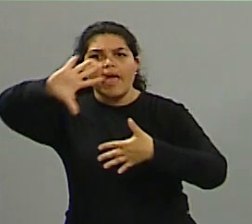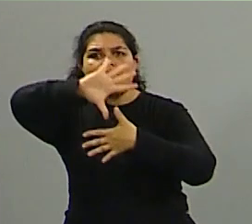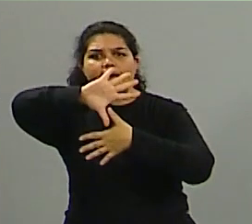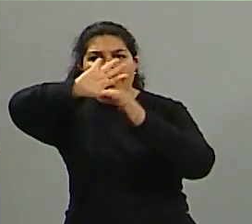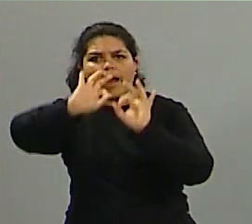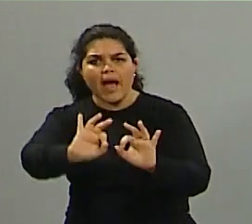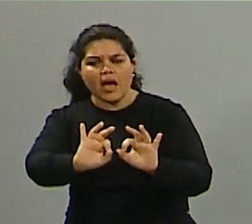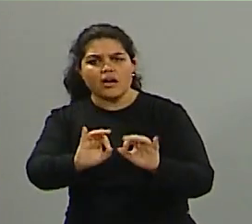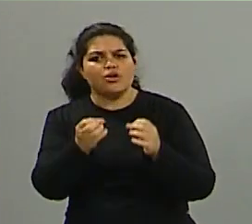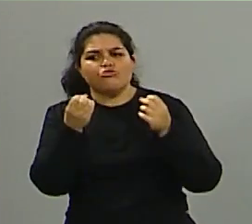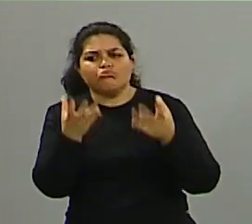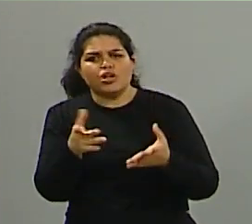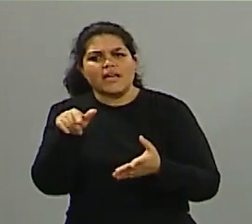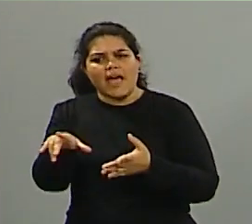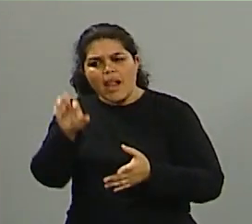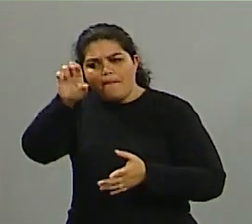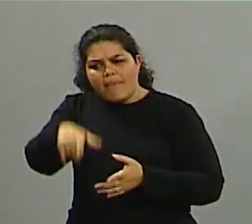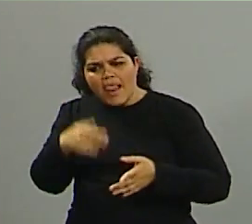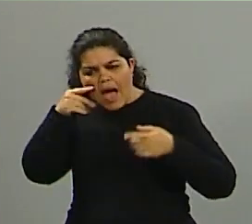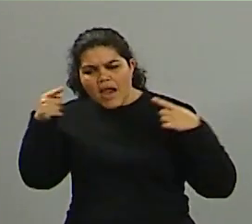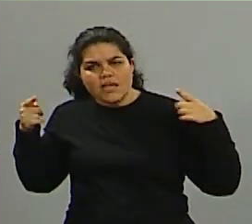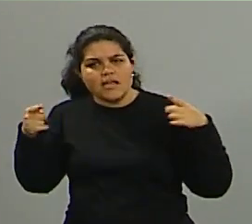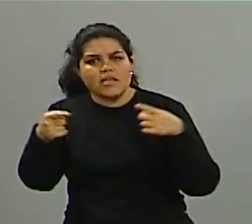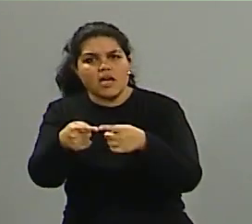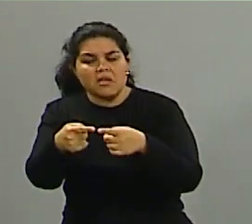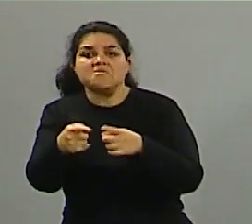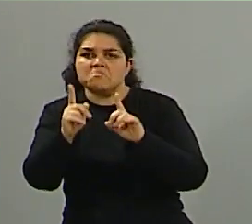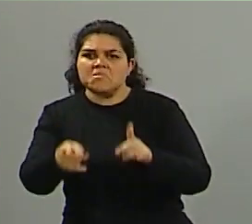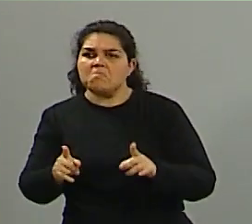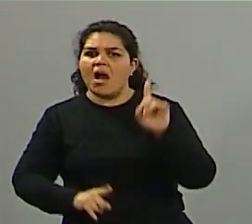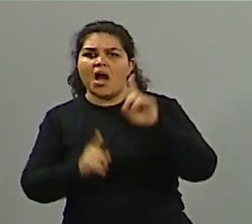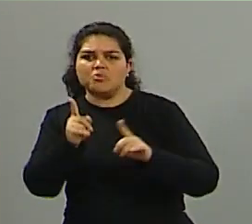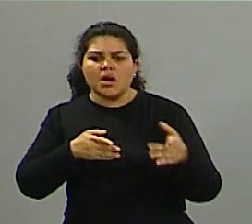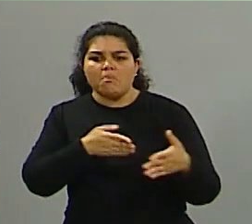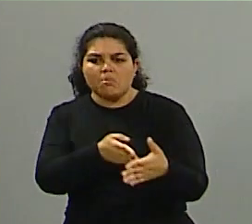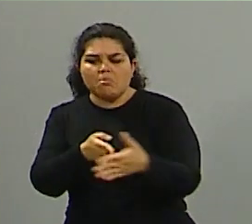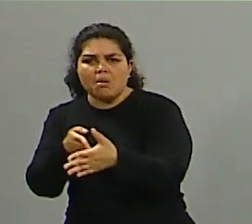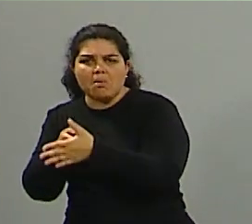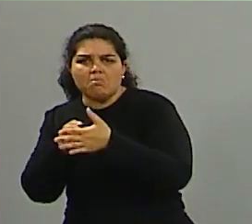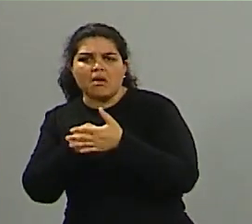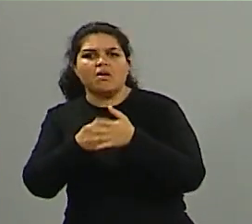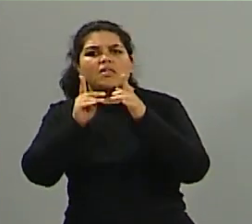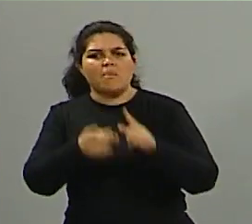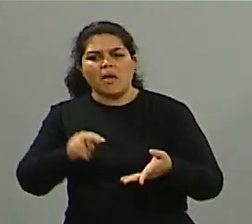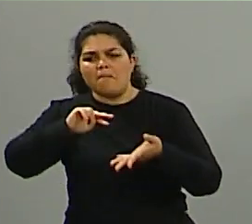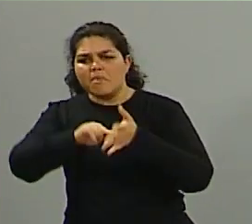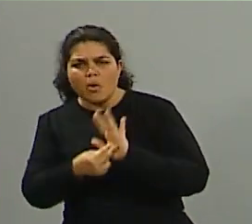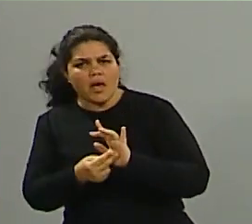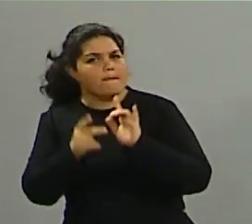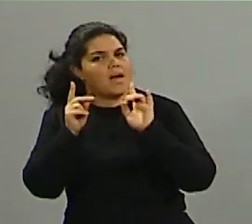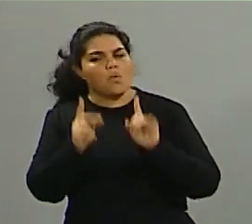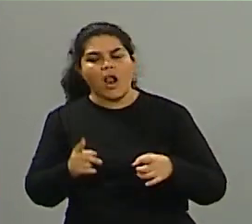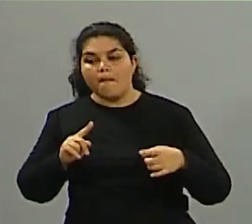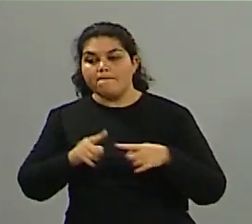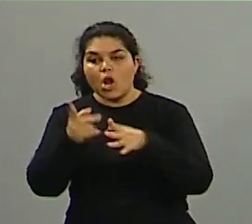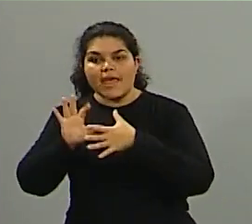ese objetivo que se había trazado con las idas y vueltas, con las limitaciones y cómo la política de alguna manera atravesó